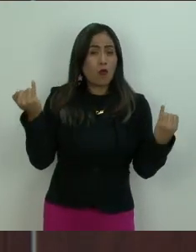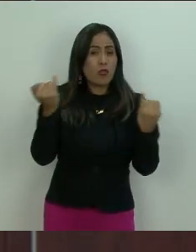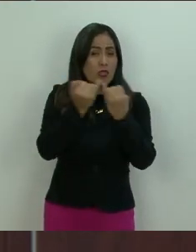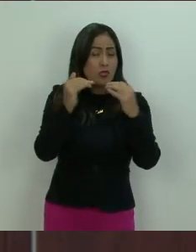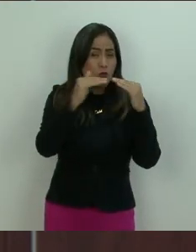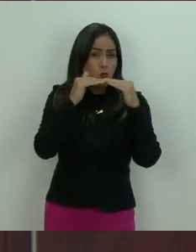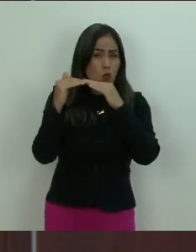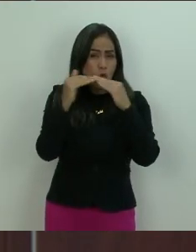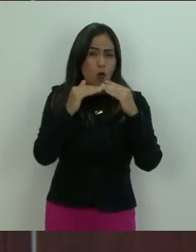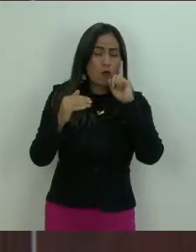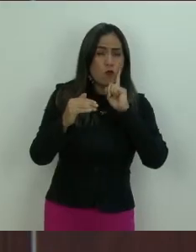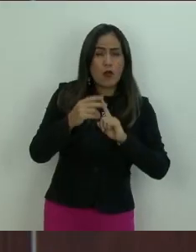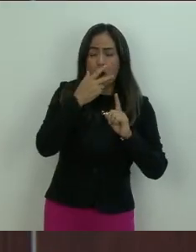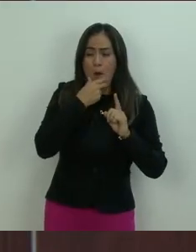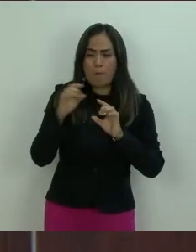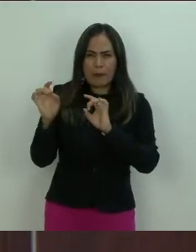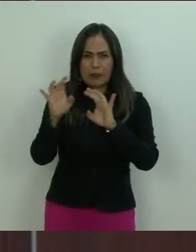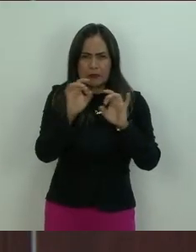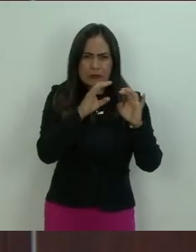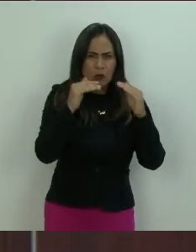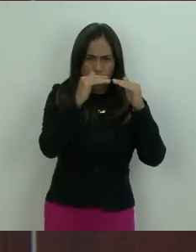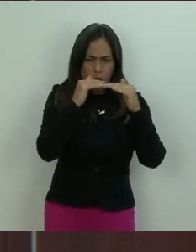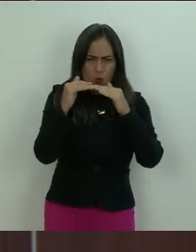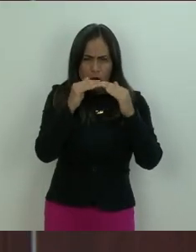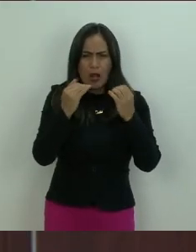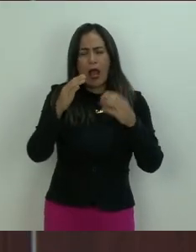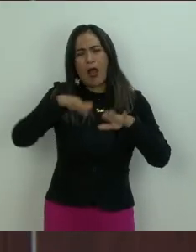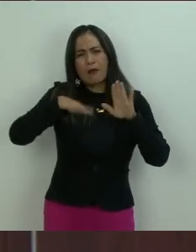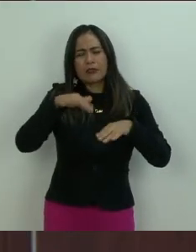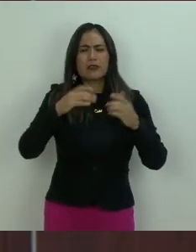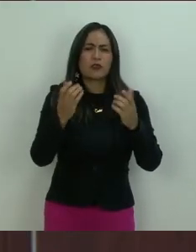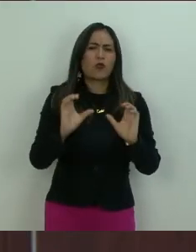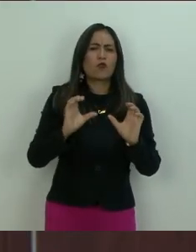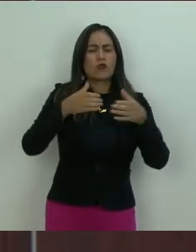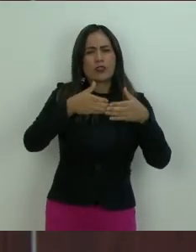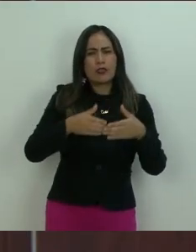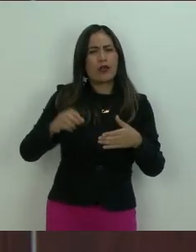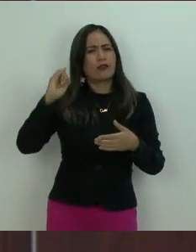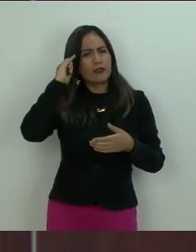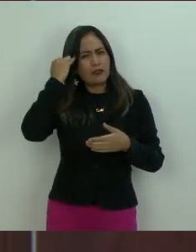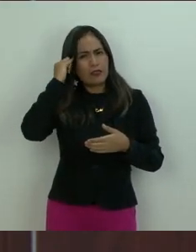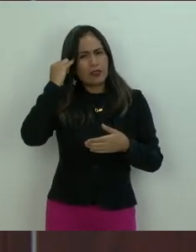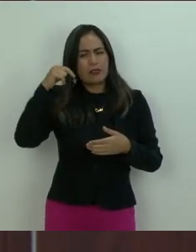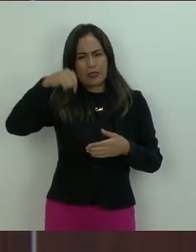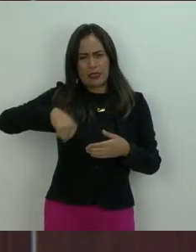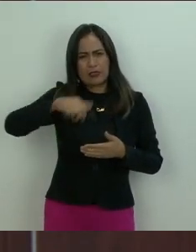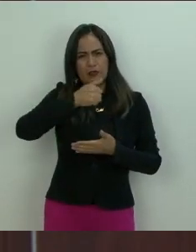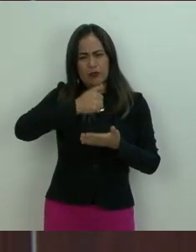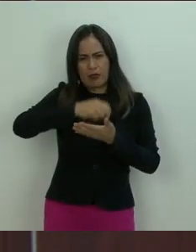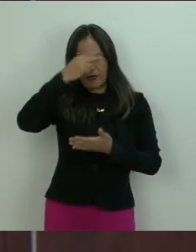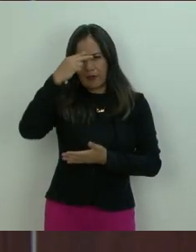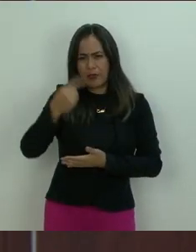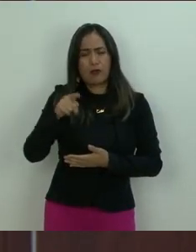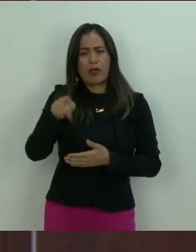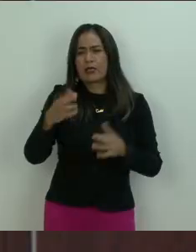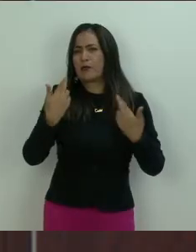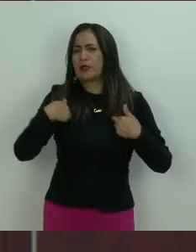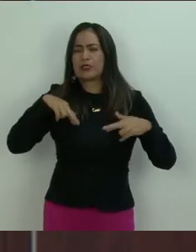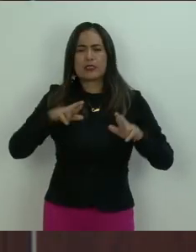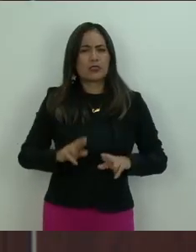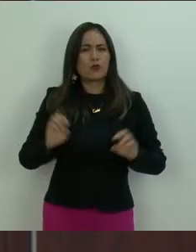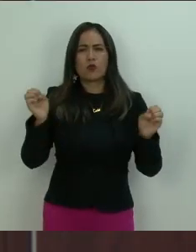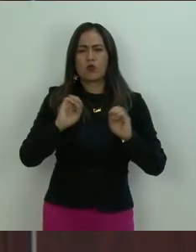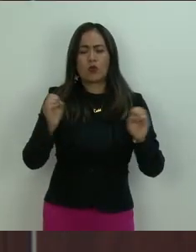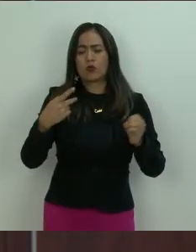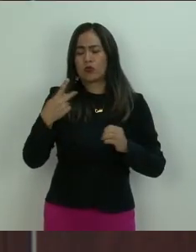condiciones mujeres y hombres. En muchas comunidades indígenas de México todavía las mujeres no tienen voz al interior de